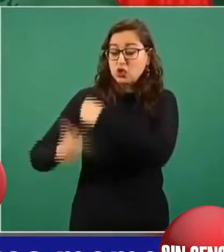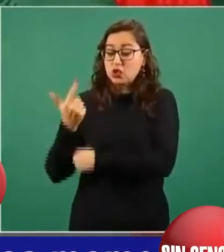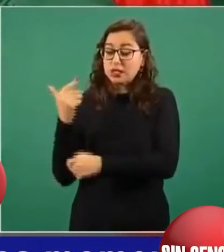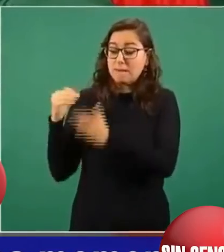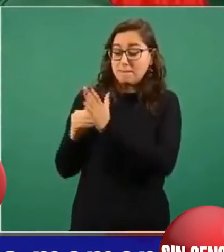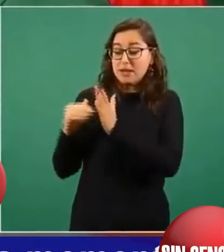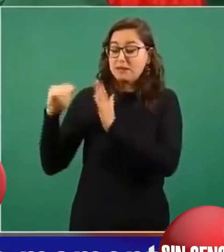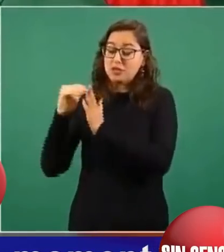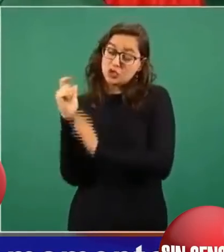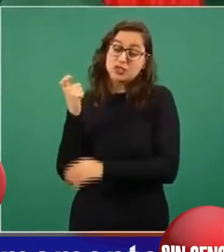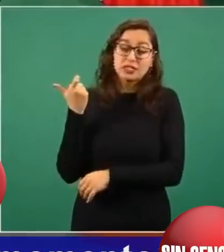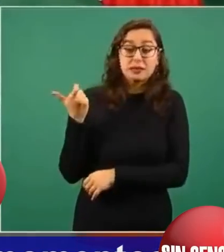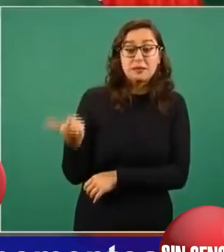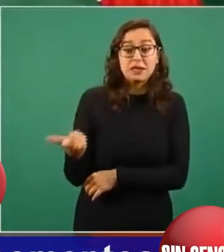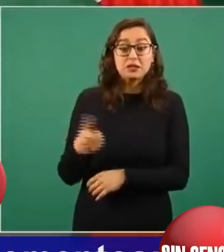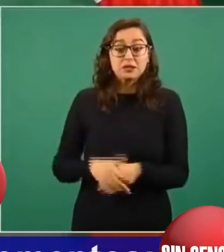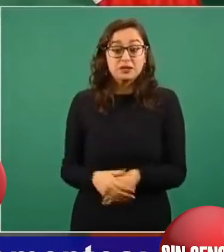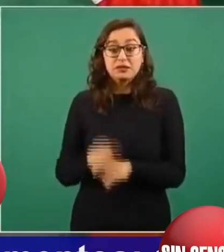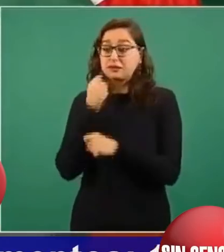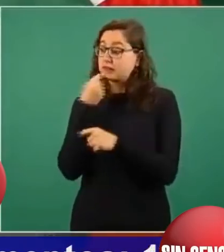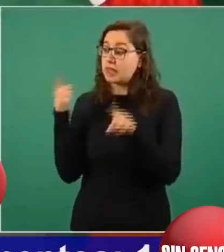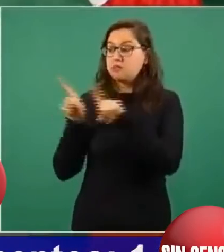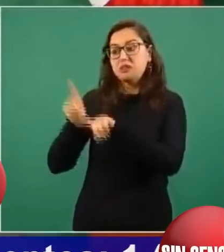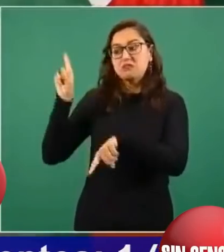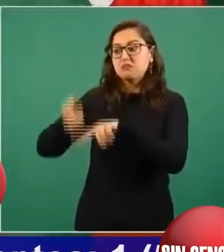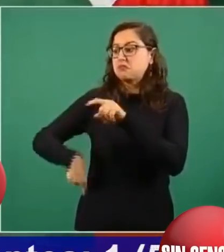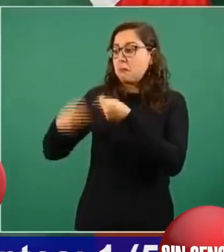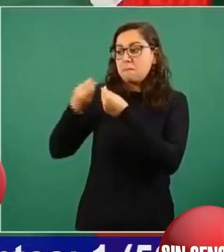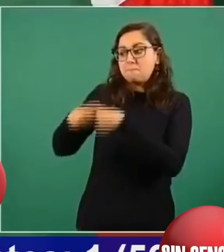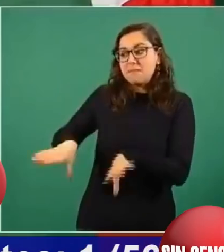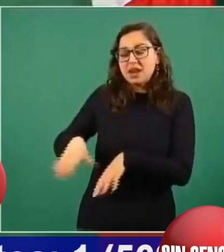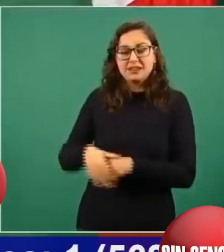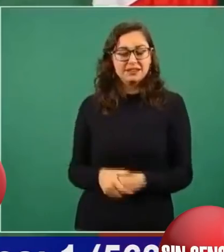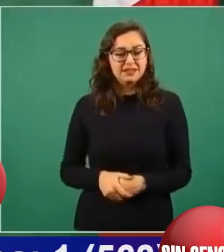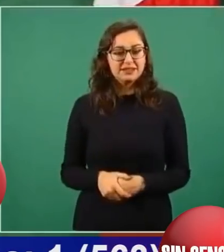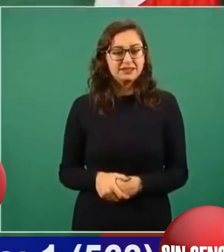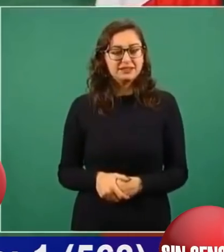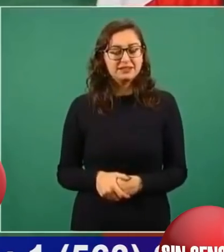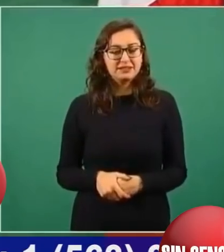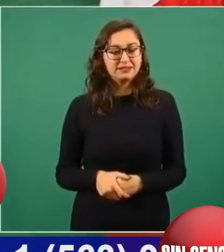pesos. Iba a desaparecer